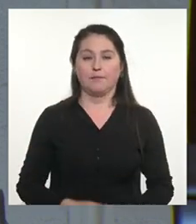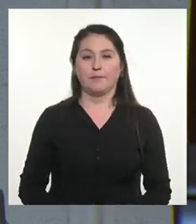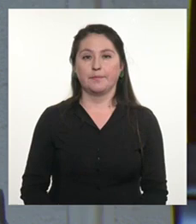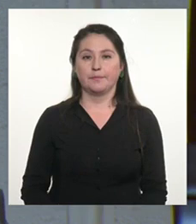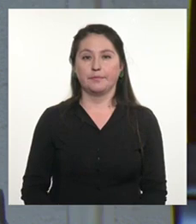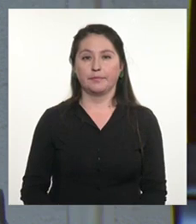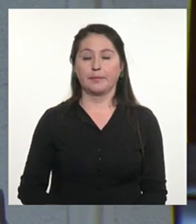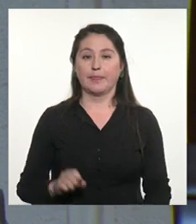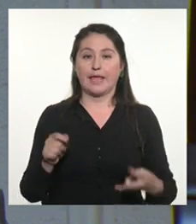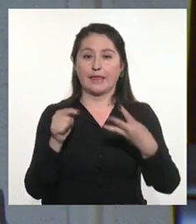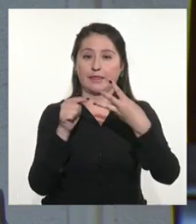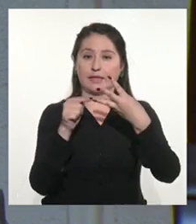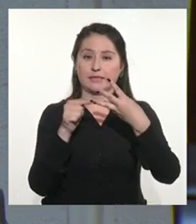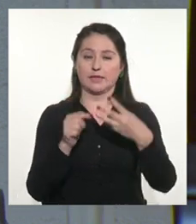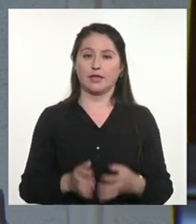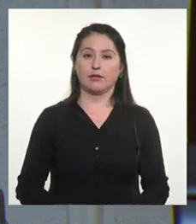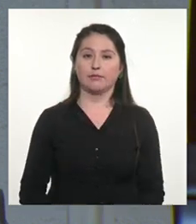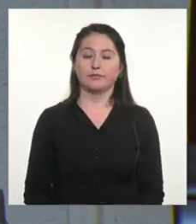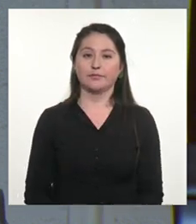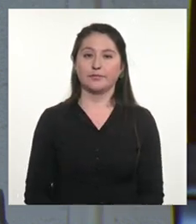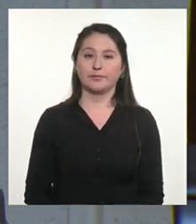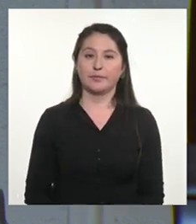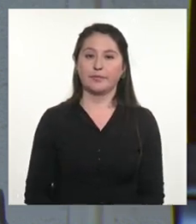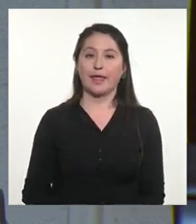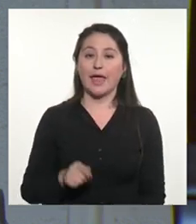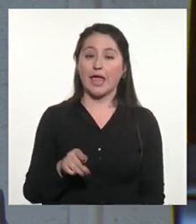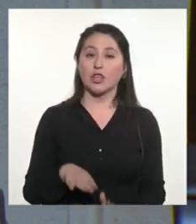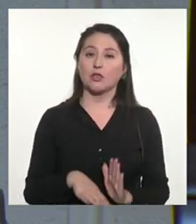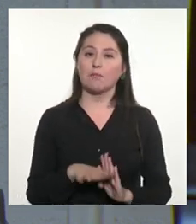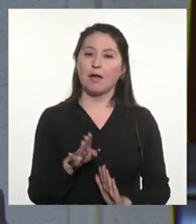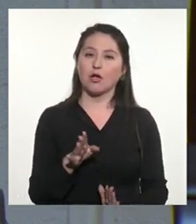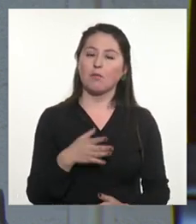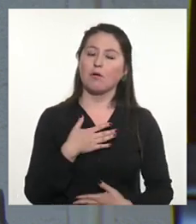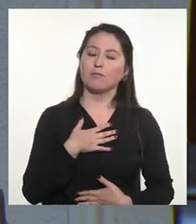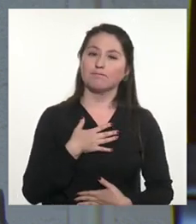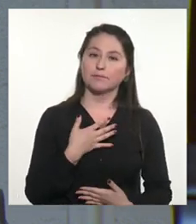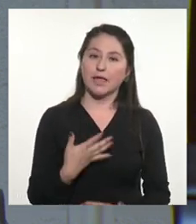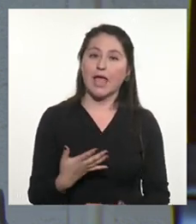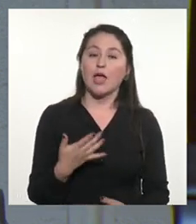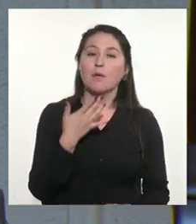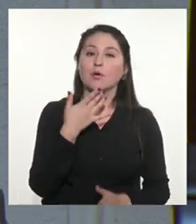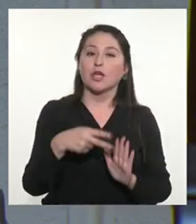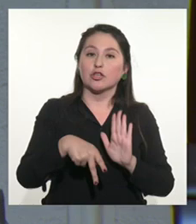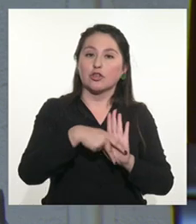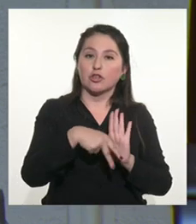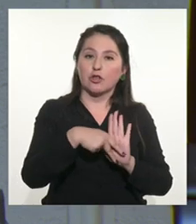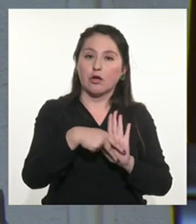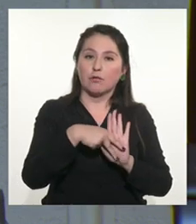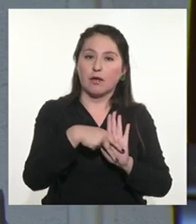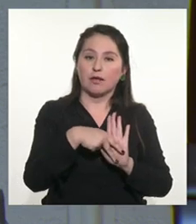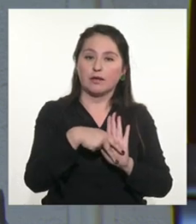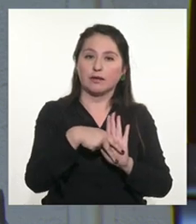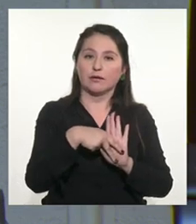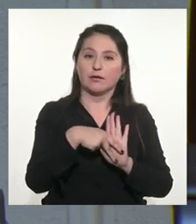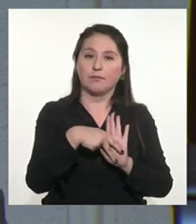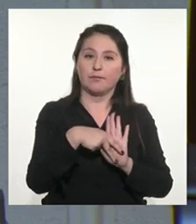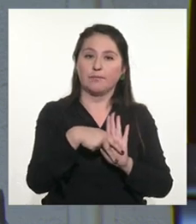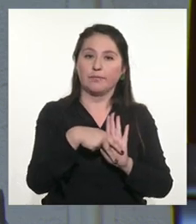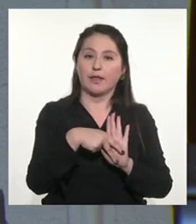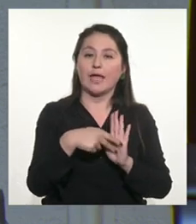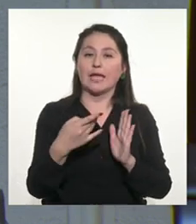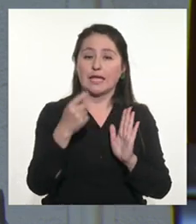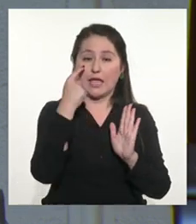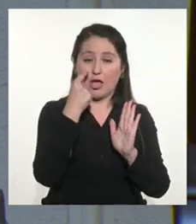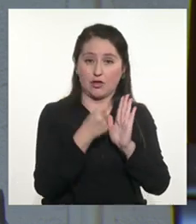y en tercer lugar presidente esto más simbólico porque obviamente son normas y hemos reciclado eso que ya están